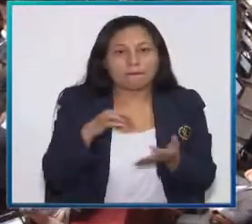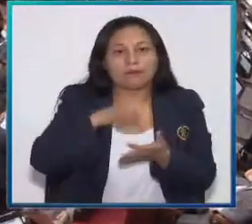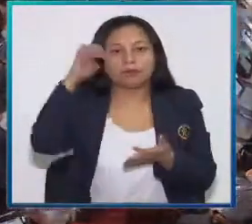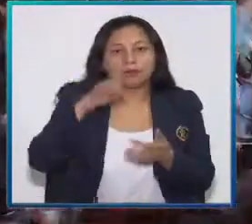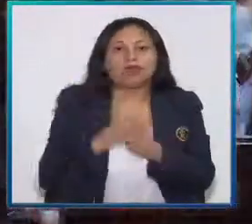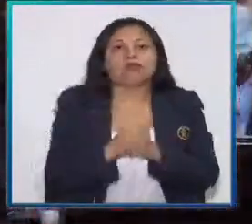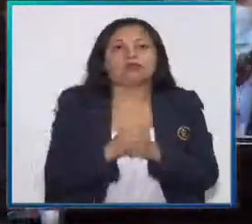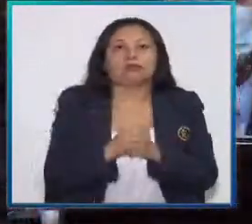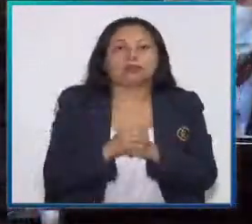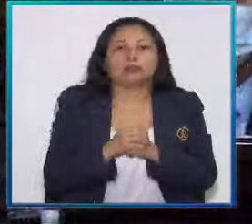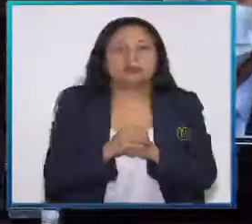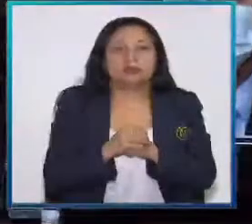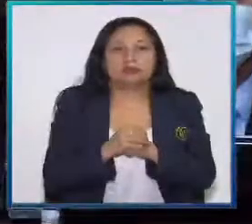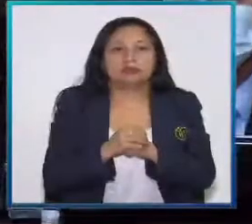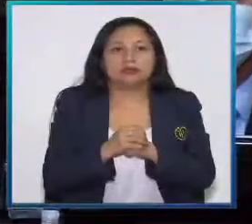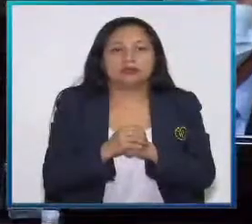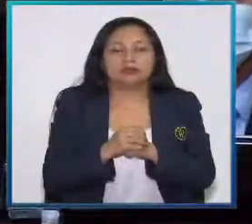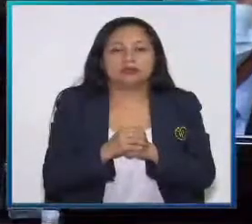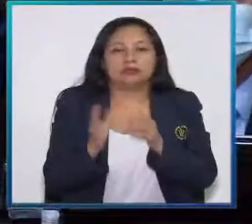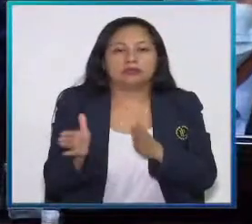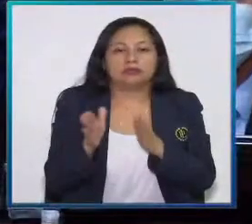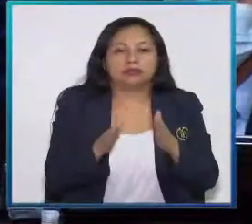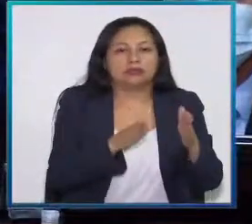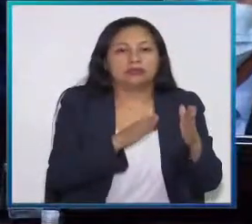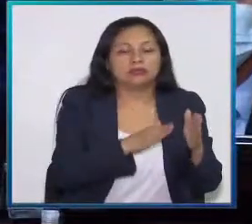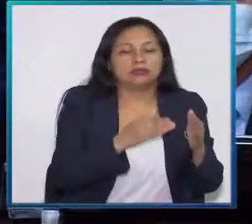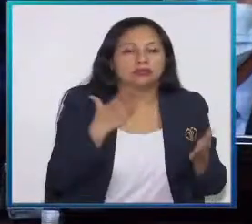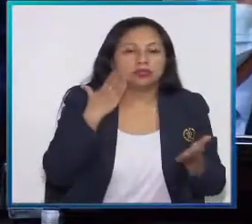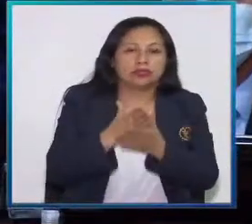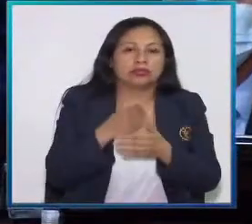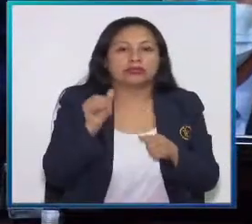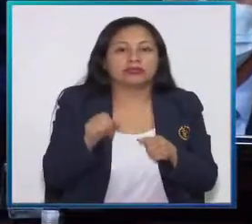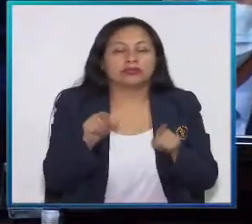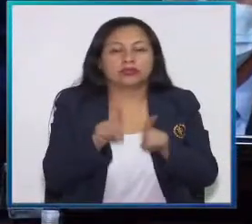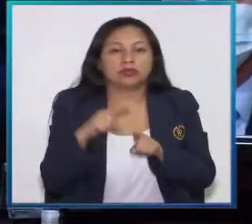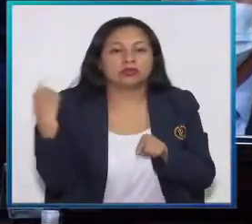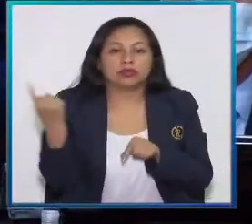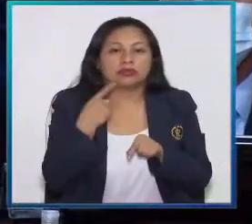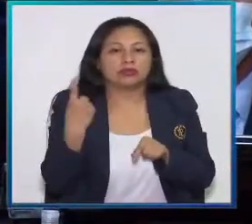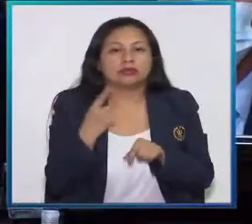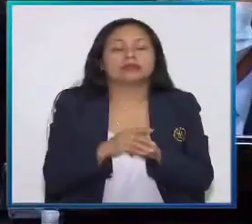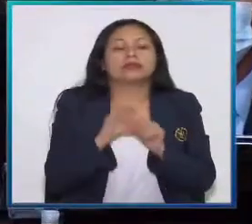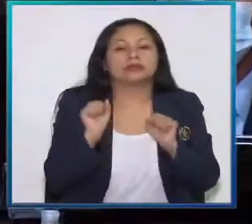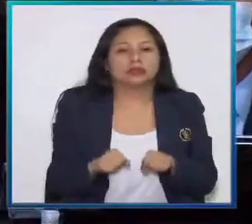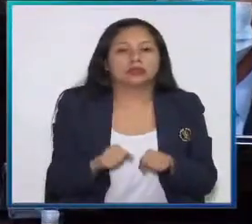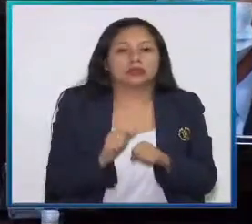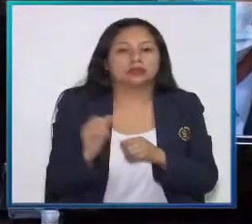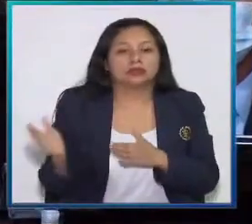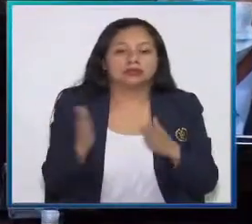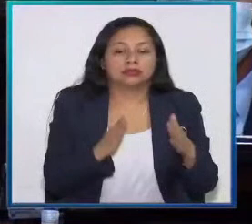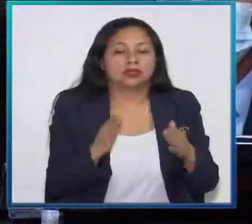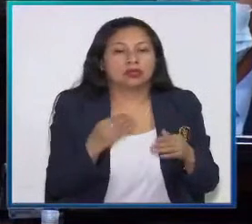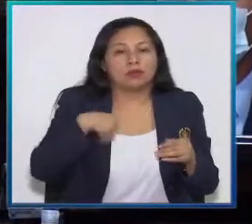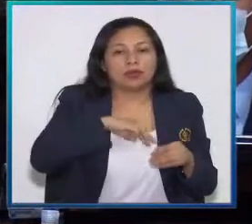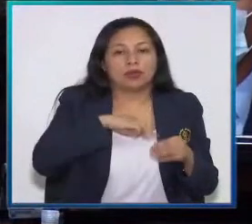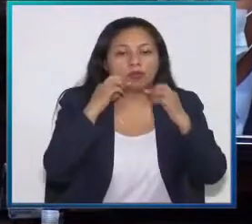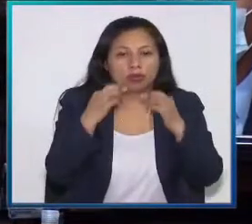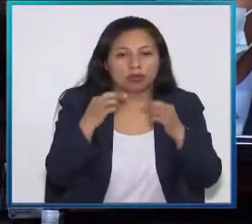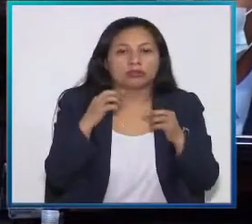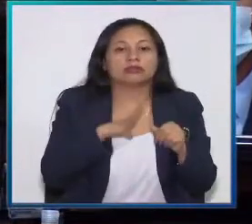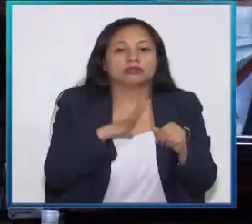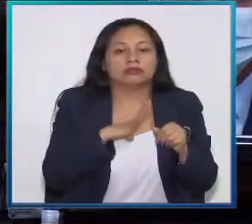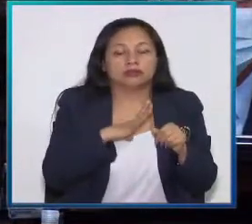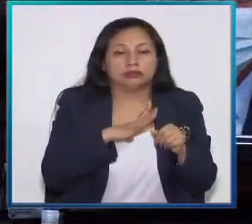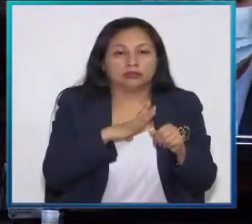país. Y el proceso que estamos llevando a cabo es de suma importancia, puesto que el Ministerio